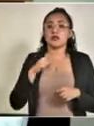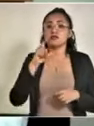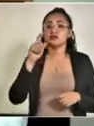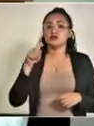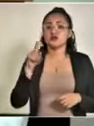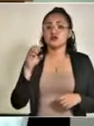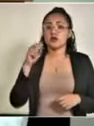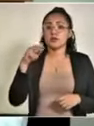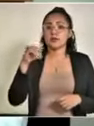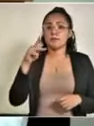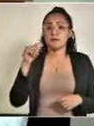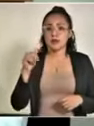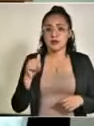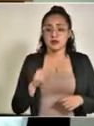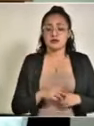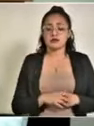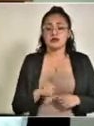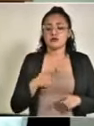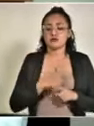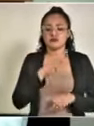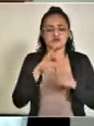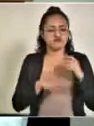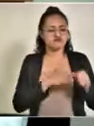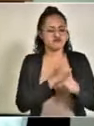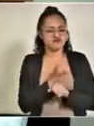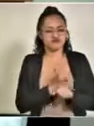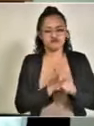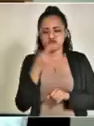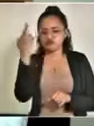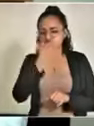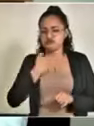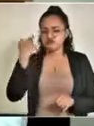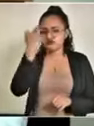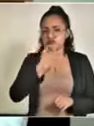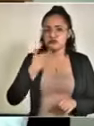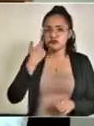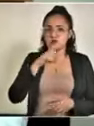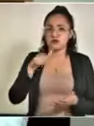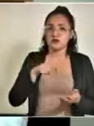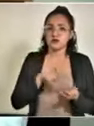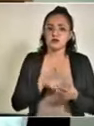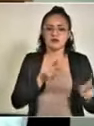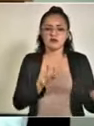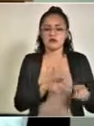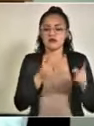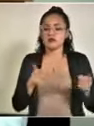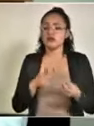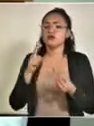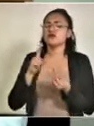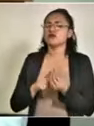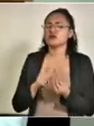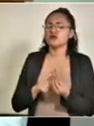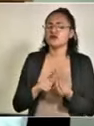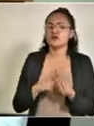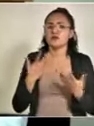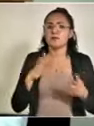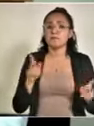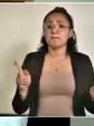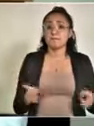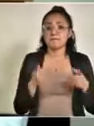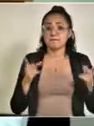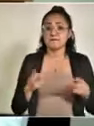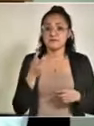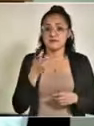Soquiapan, todo un operativo de revisión de los expendios en donde tanto se